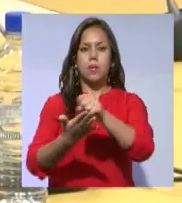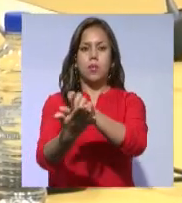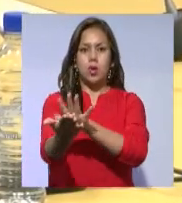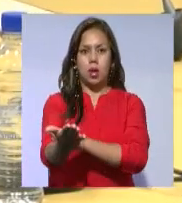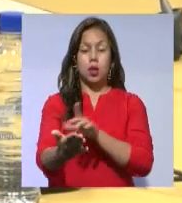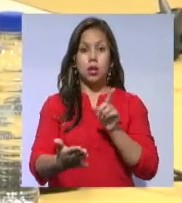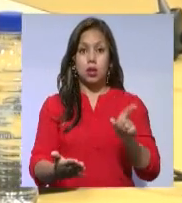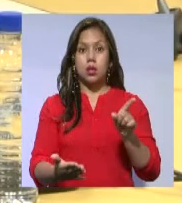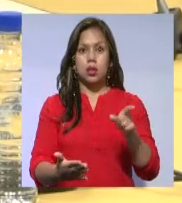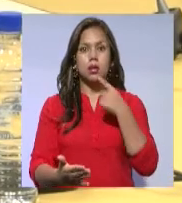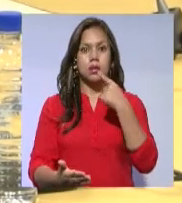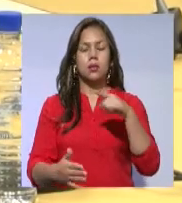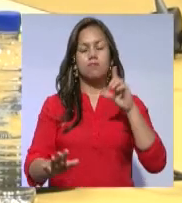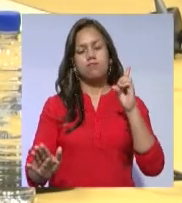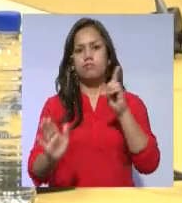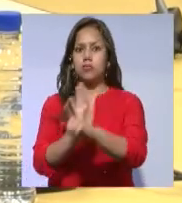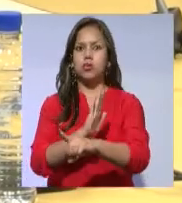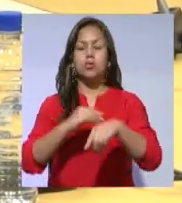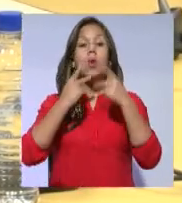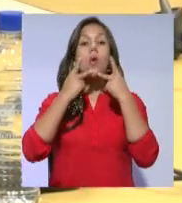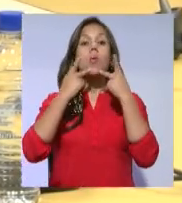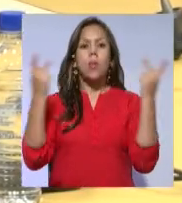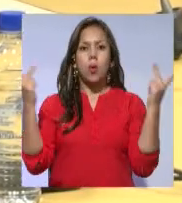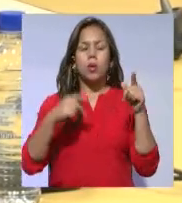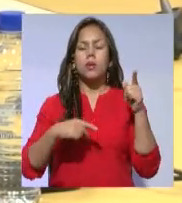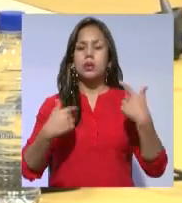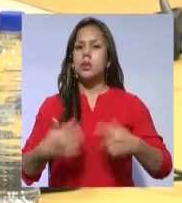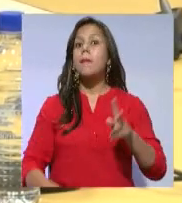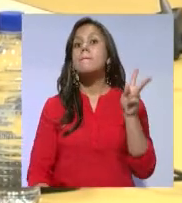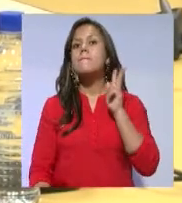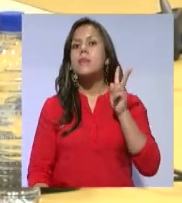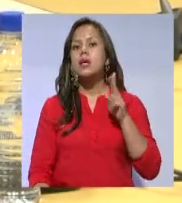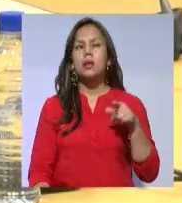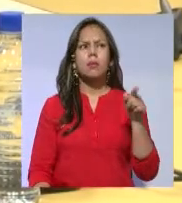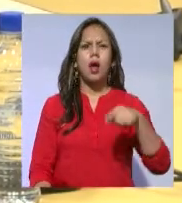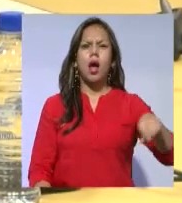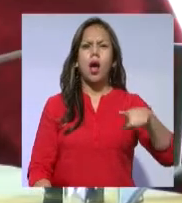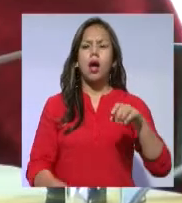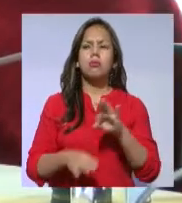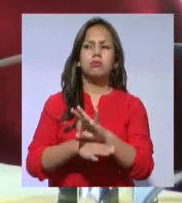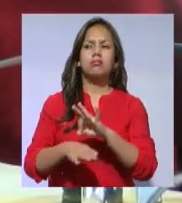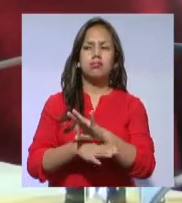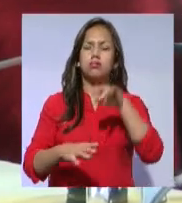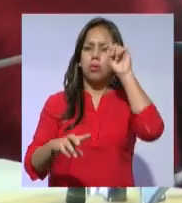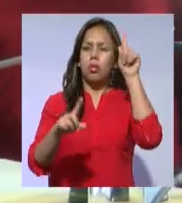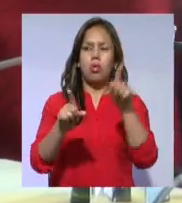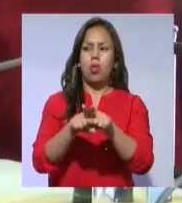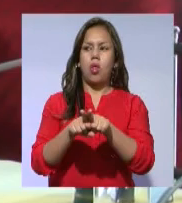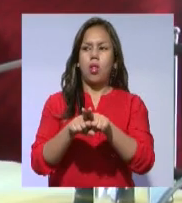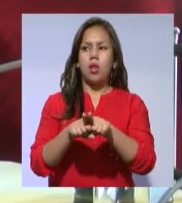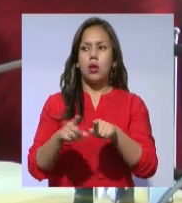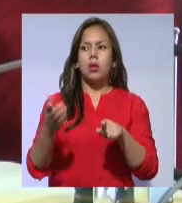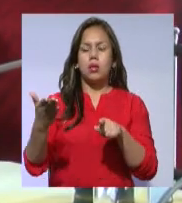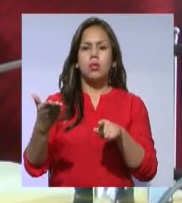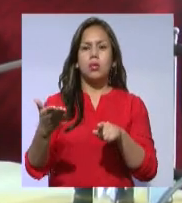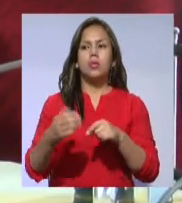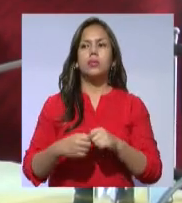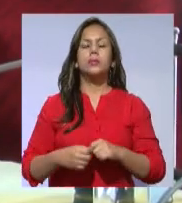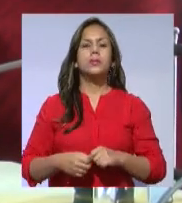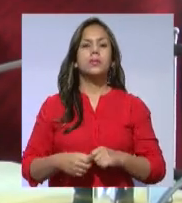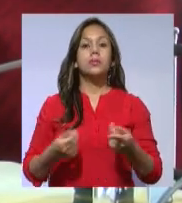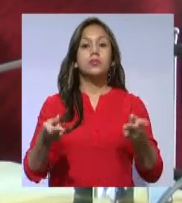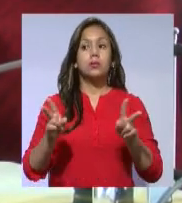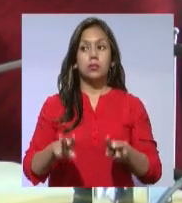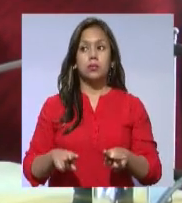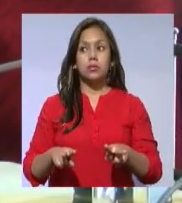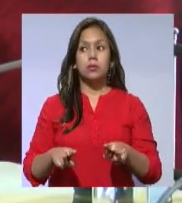este marco rodríguez denunció públicamente que ha sido víctima de persecución por quienes han cuestionado su desempeño al frente de iu h